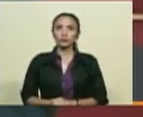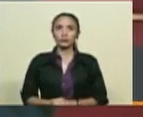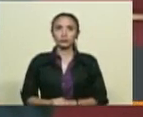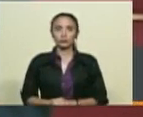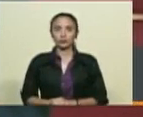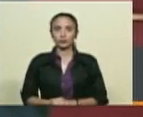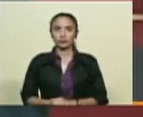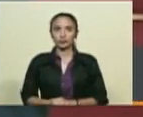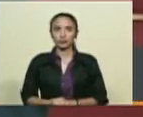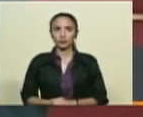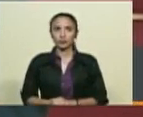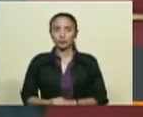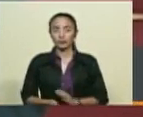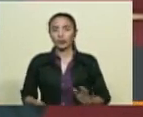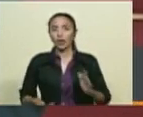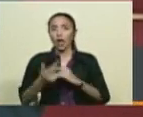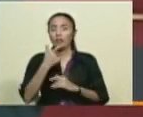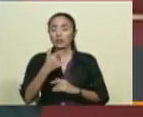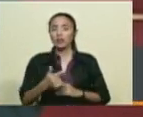hemos cumplido el